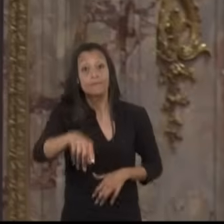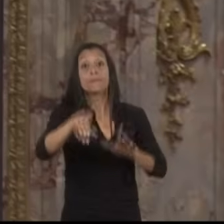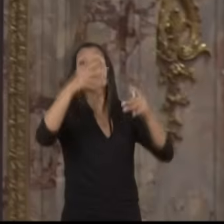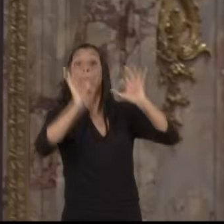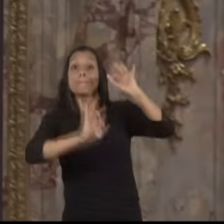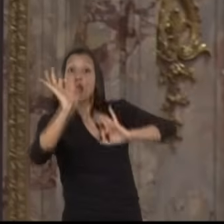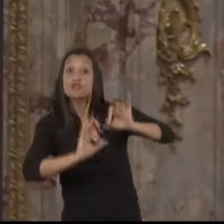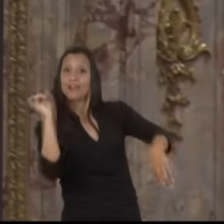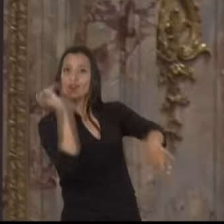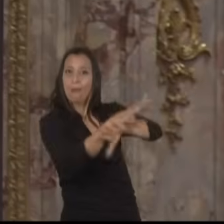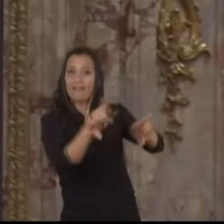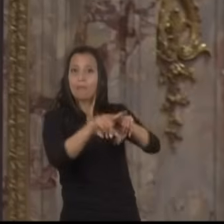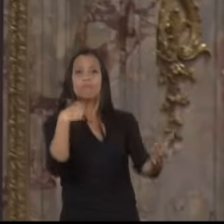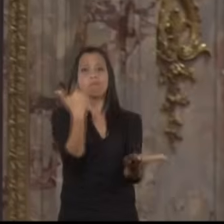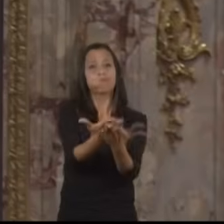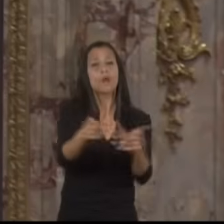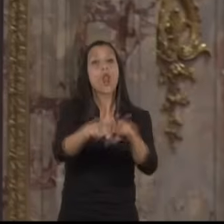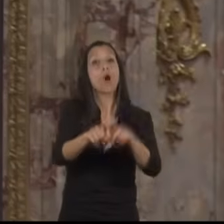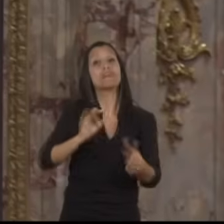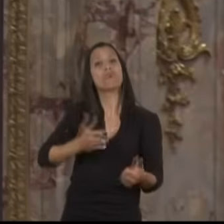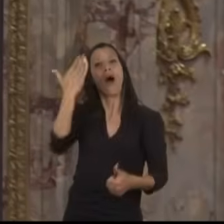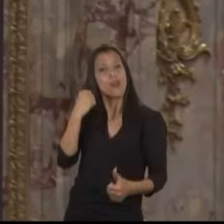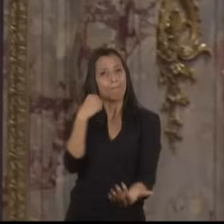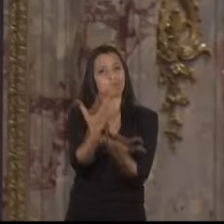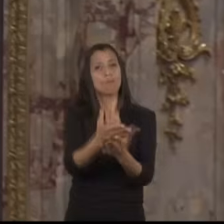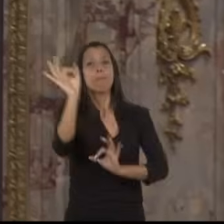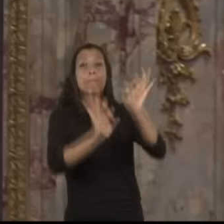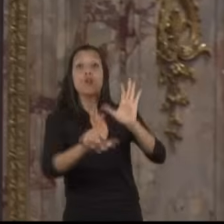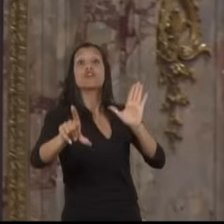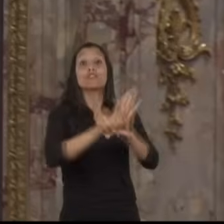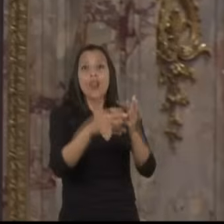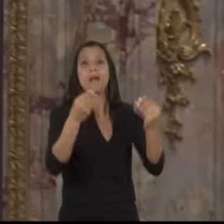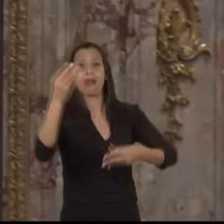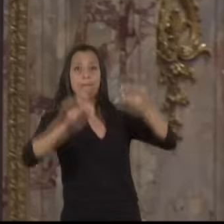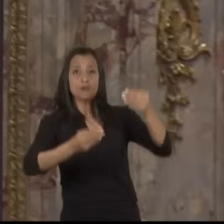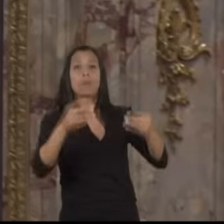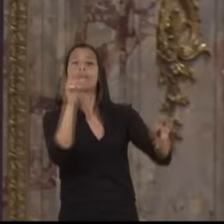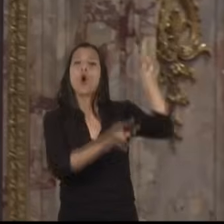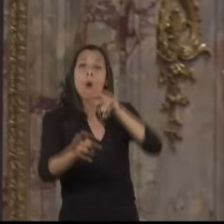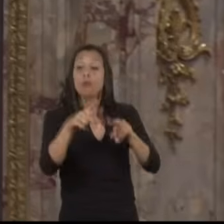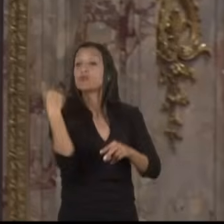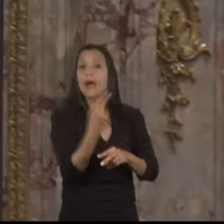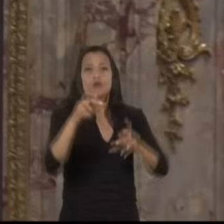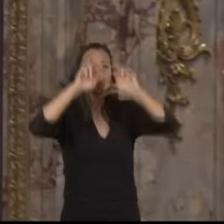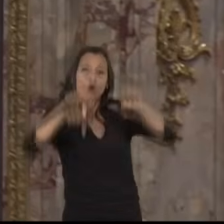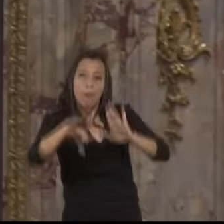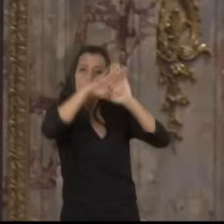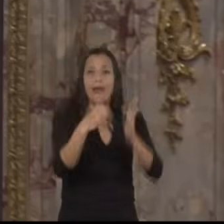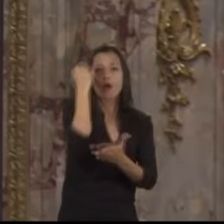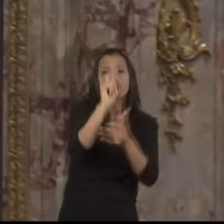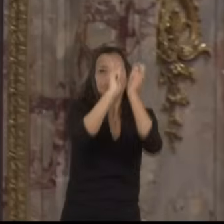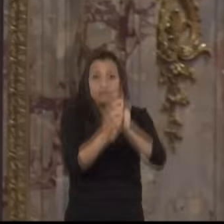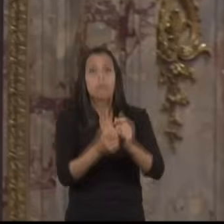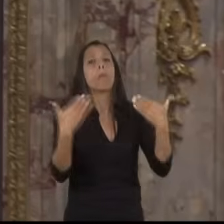estamos presentando, al igual que el que presentamos el año pasado, busca que nuestro programa económico y reformista pueda tener